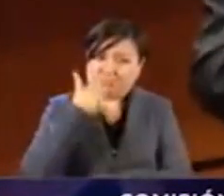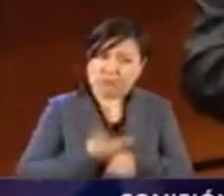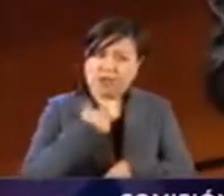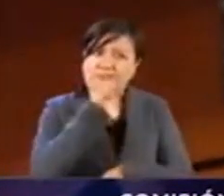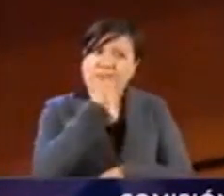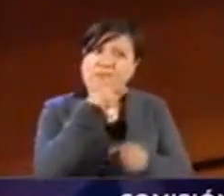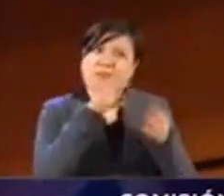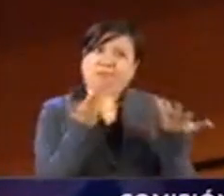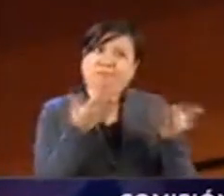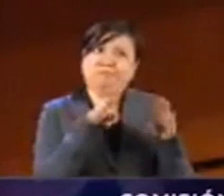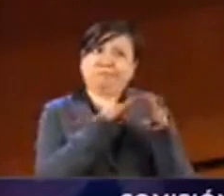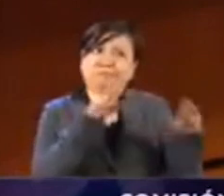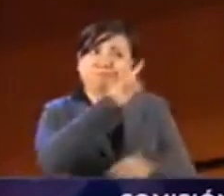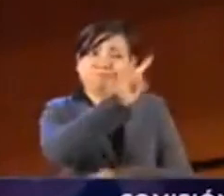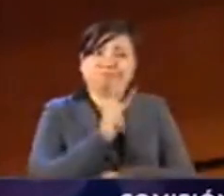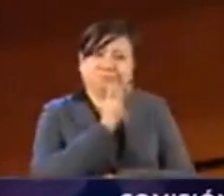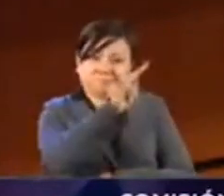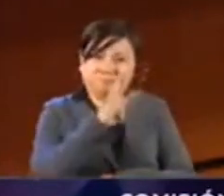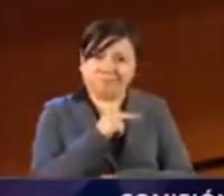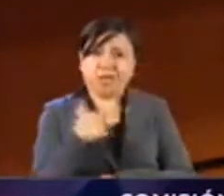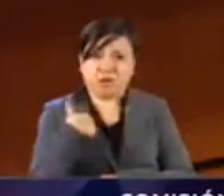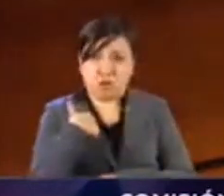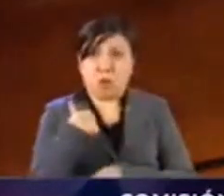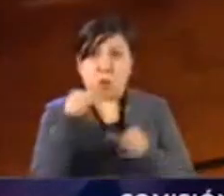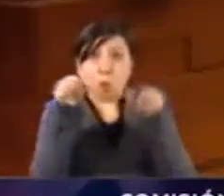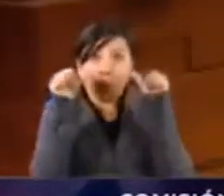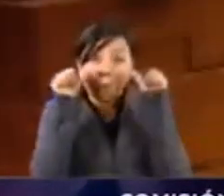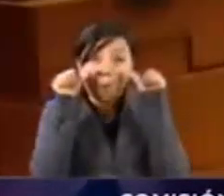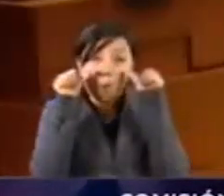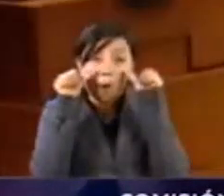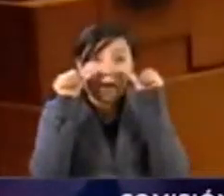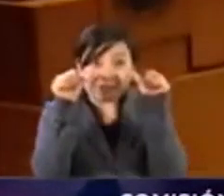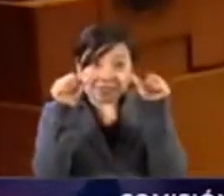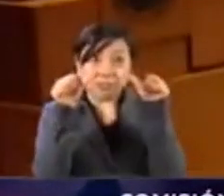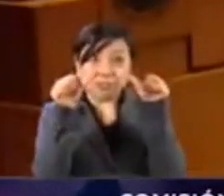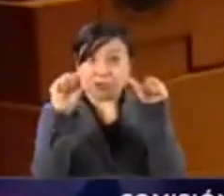Yo le escuché con detenimiento, guarde silencio, señor.